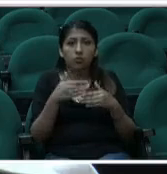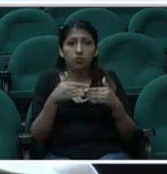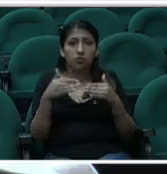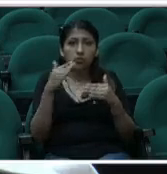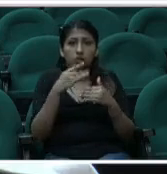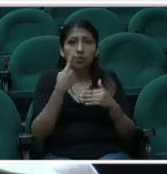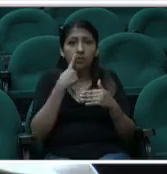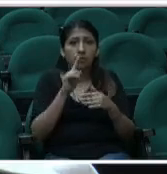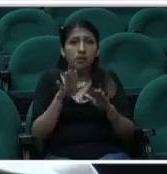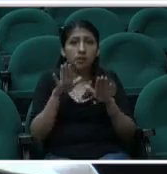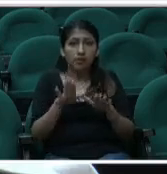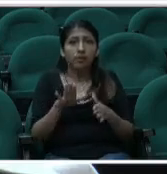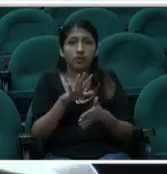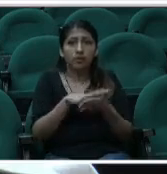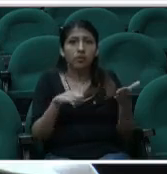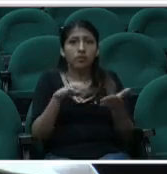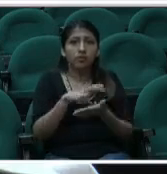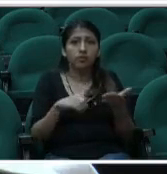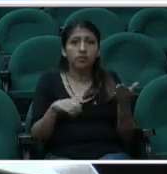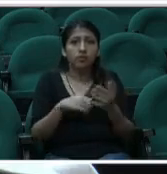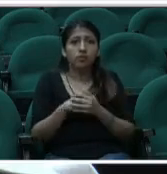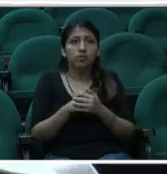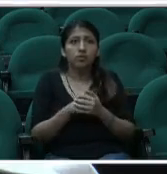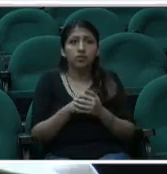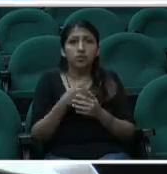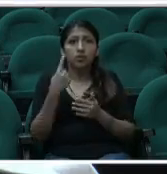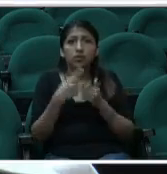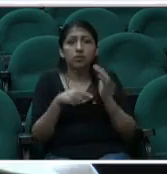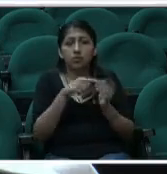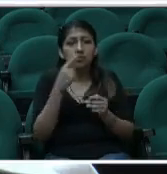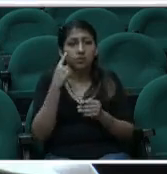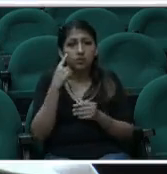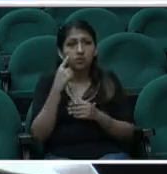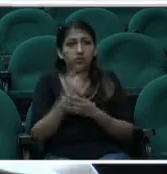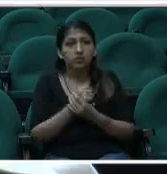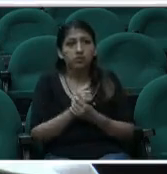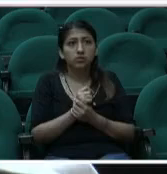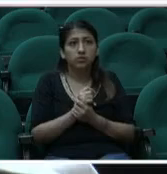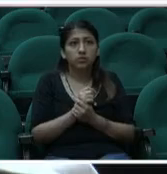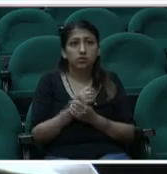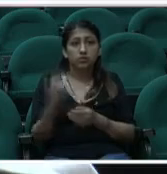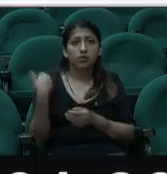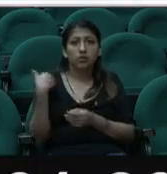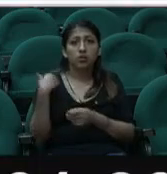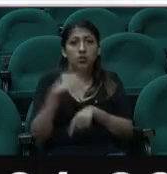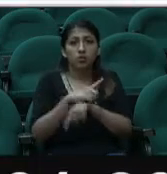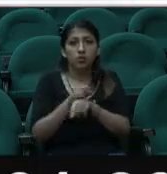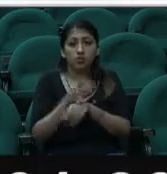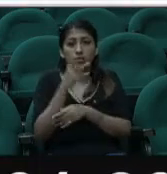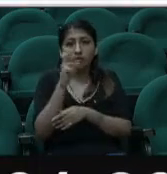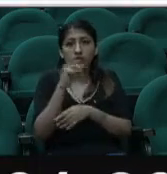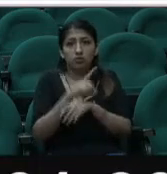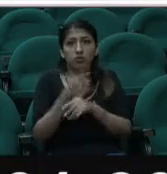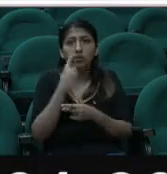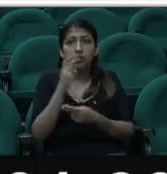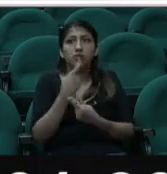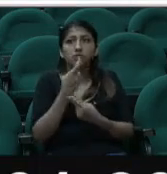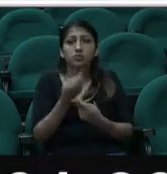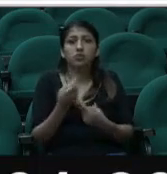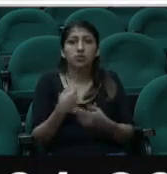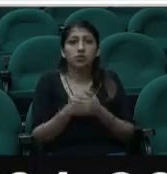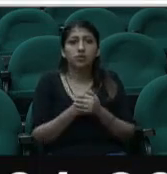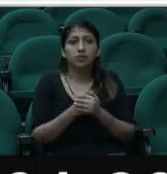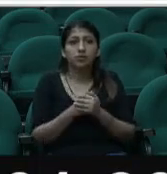suficiente para frenar la corrupción que considera usted candidato granda tiene un minuto 30 segundos para